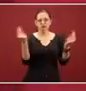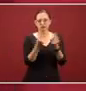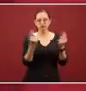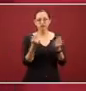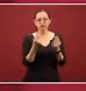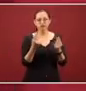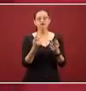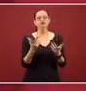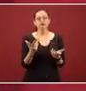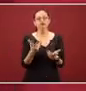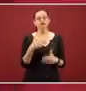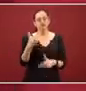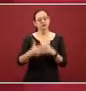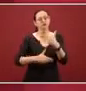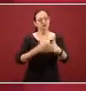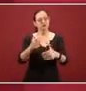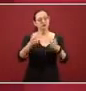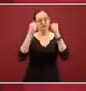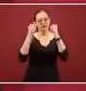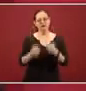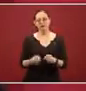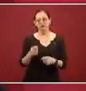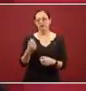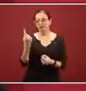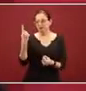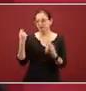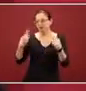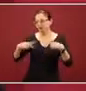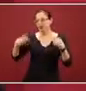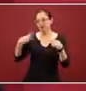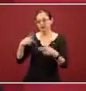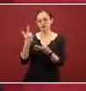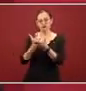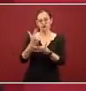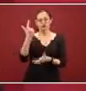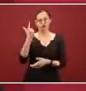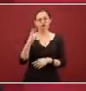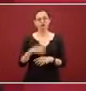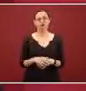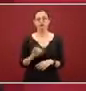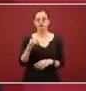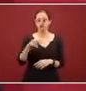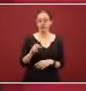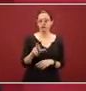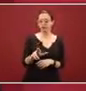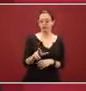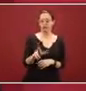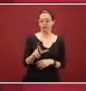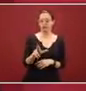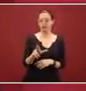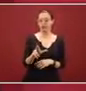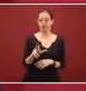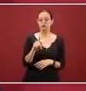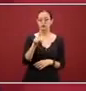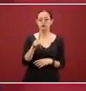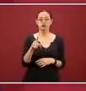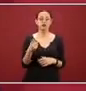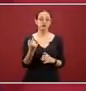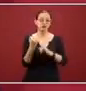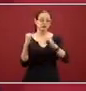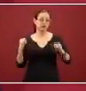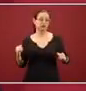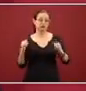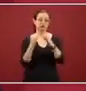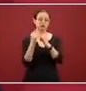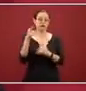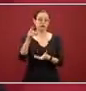seguramente los tendremos y los estamos teniendo en los hospitales. De hecho, el INER es el instituto que en este momento